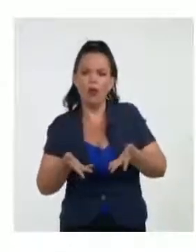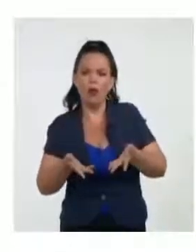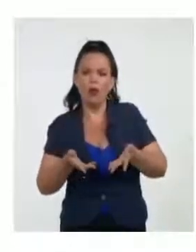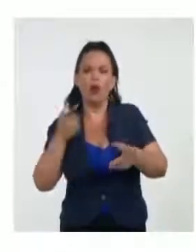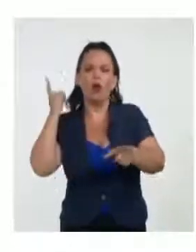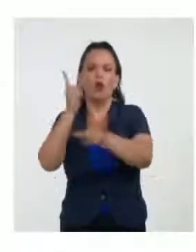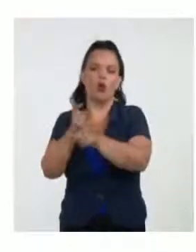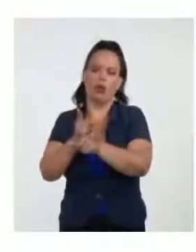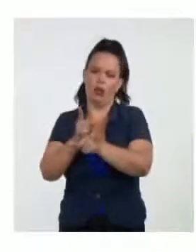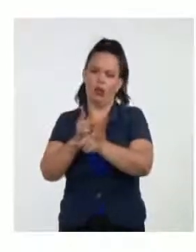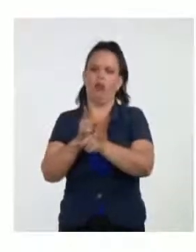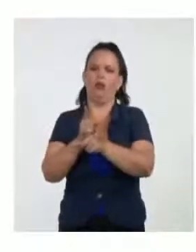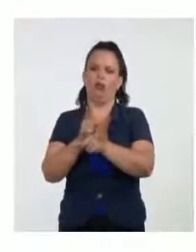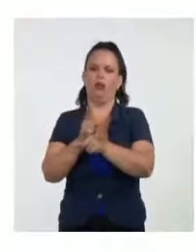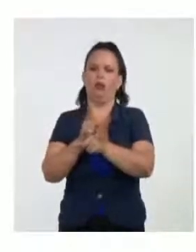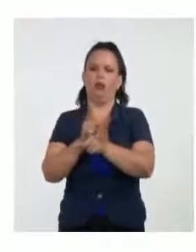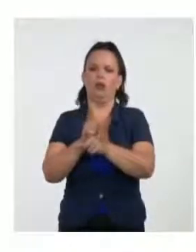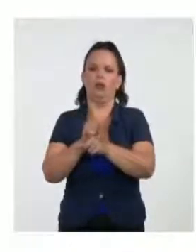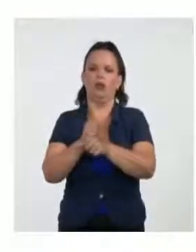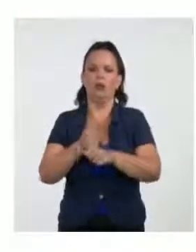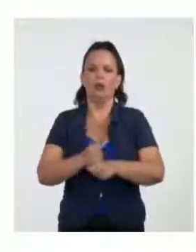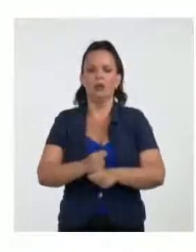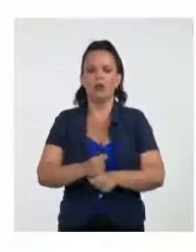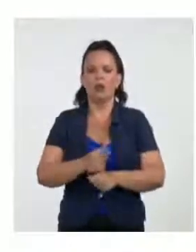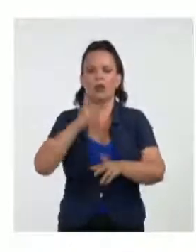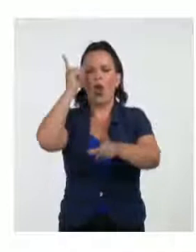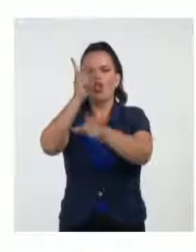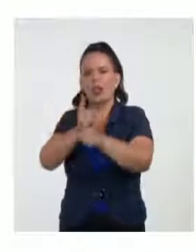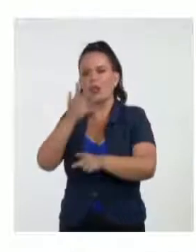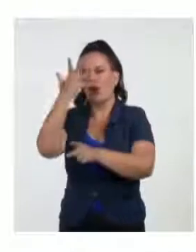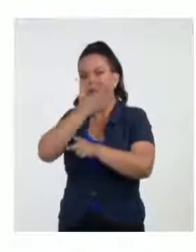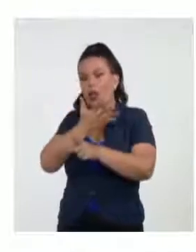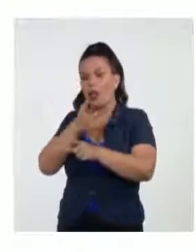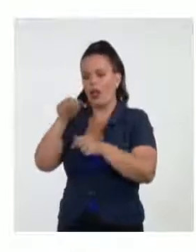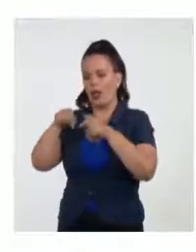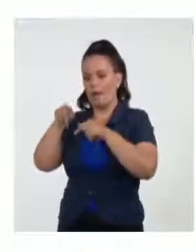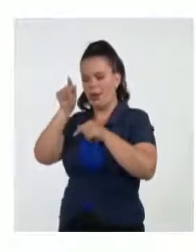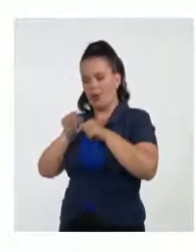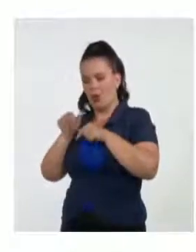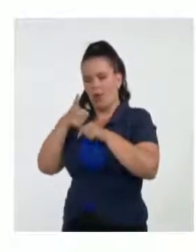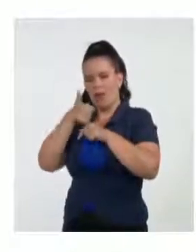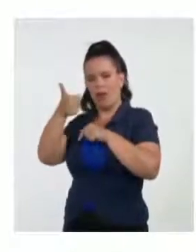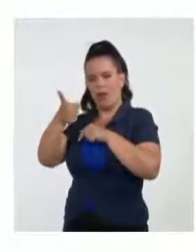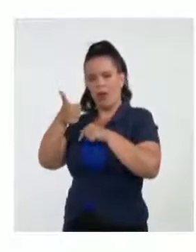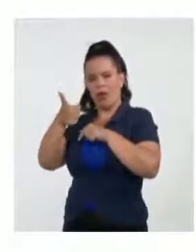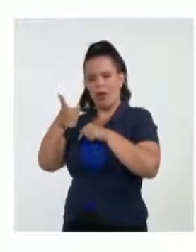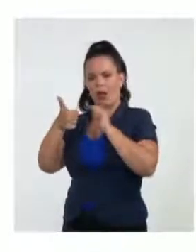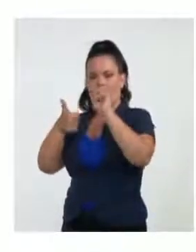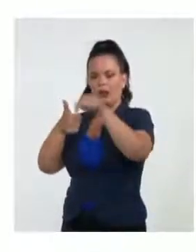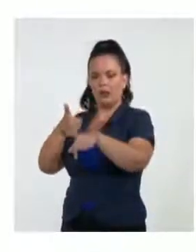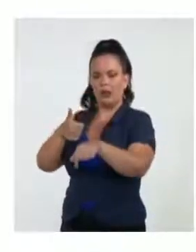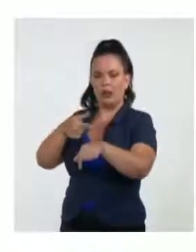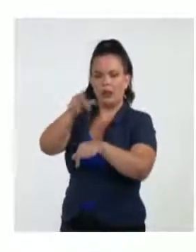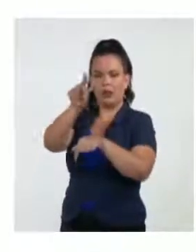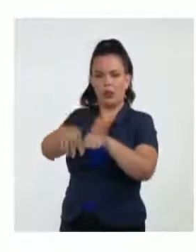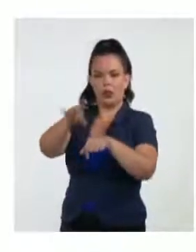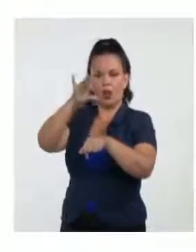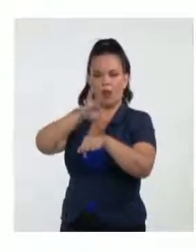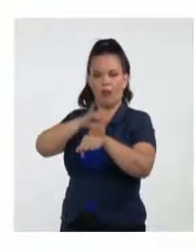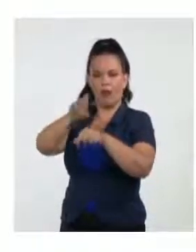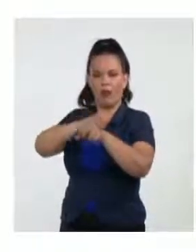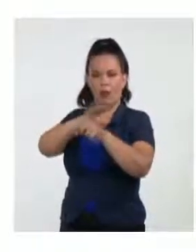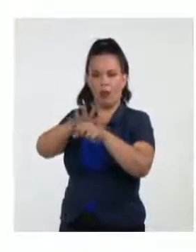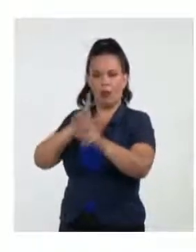que están infectados. Ya sea que tienen síntomas, que no lo tengan, pero bueno, las personas que están infectadas. Y bueno,